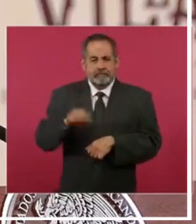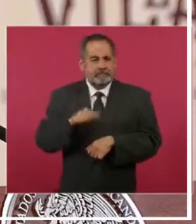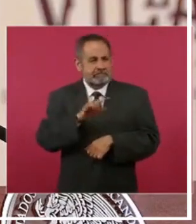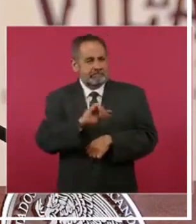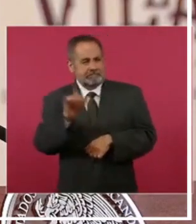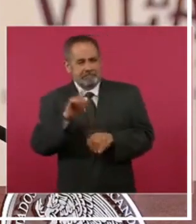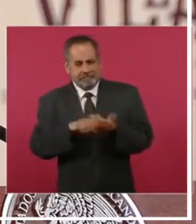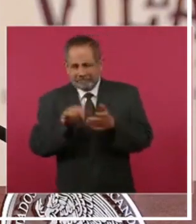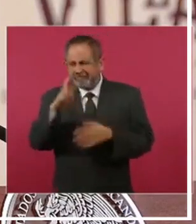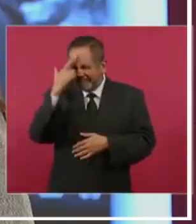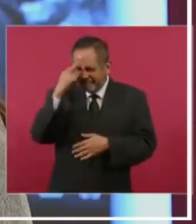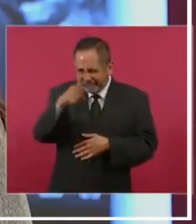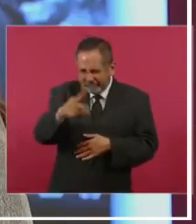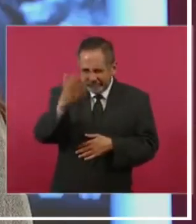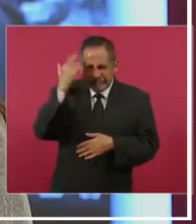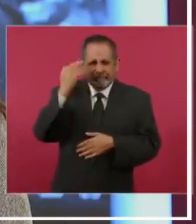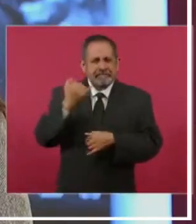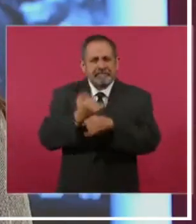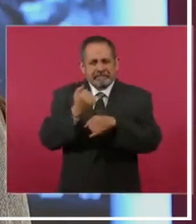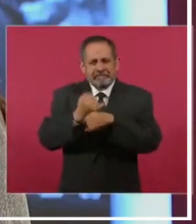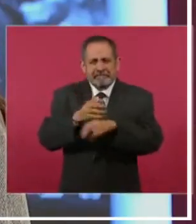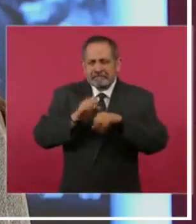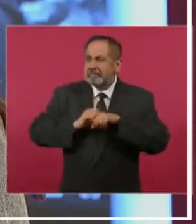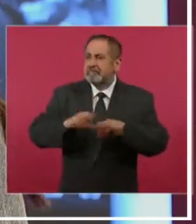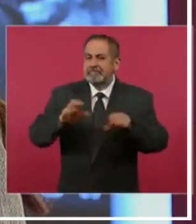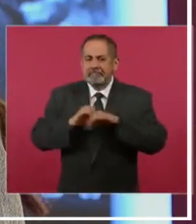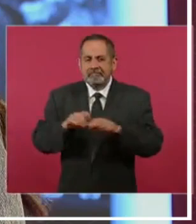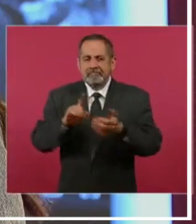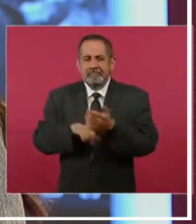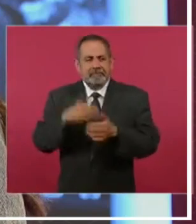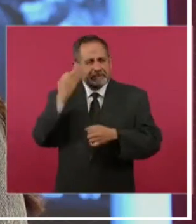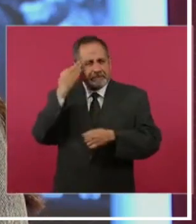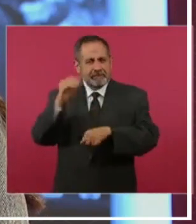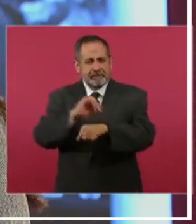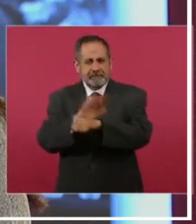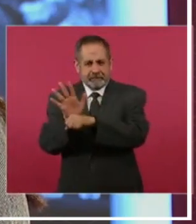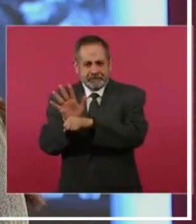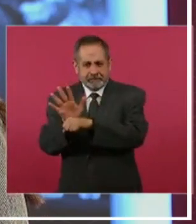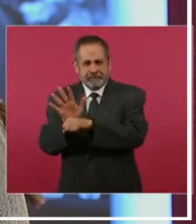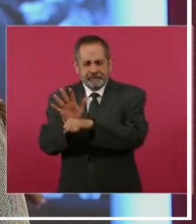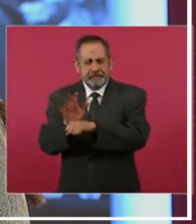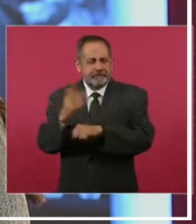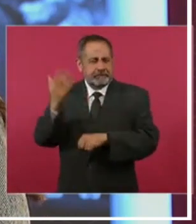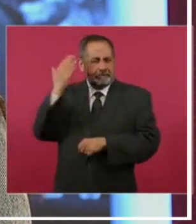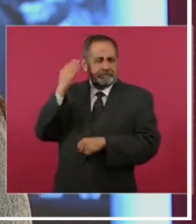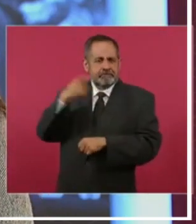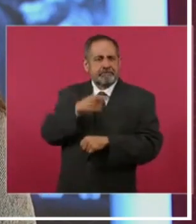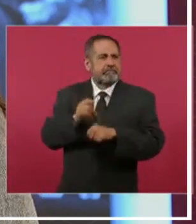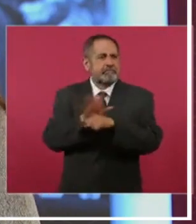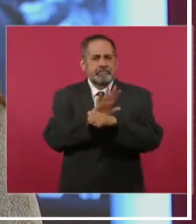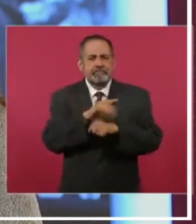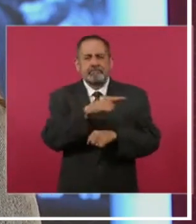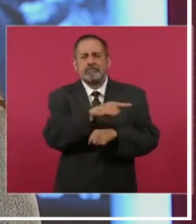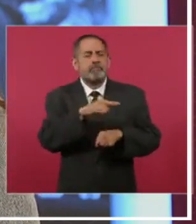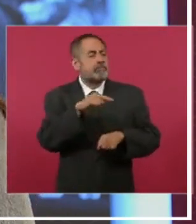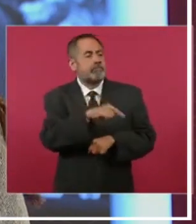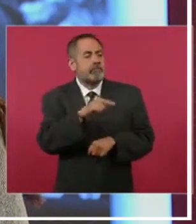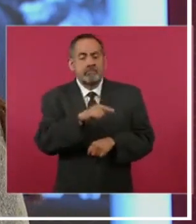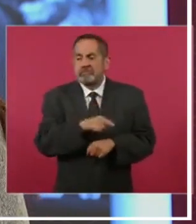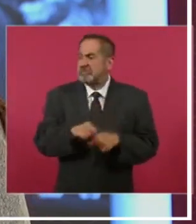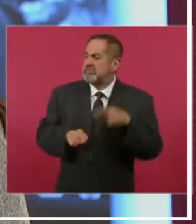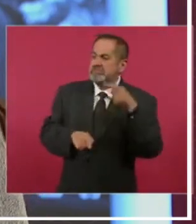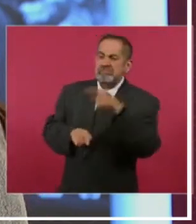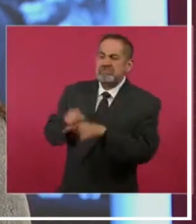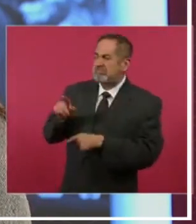famosa, ustedes recordarán, en redes sociales, durante la pandemia por COVID diecinueve, sobre todo por cuestionar la